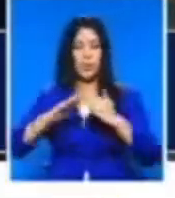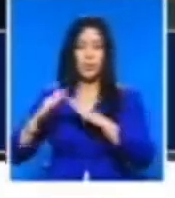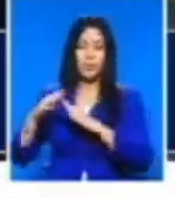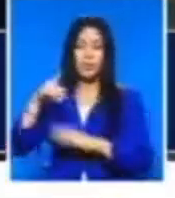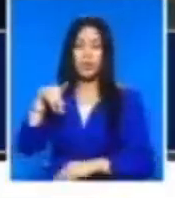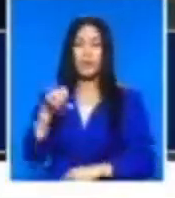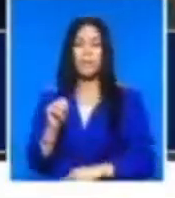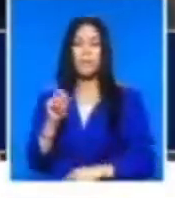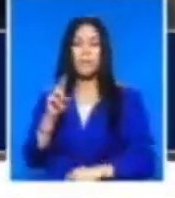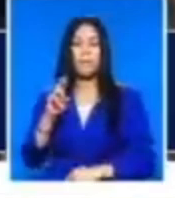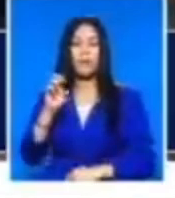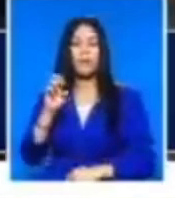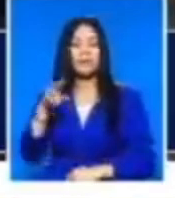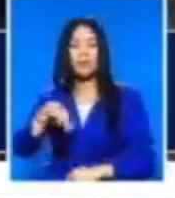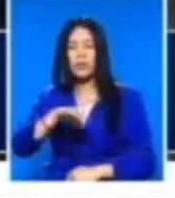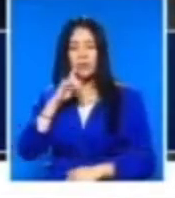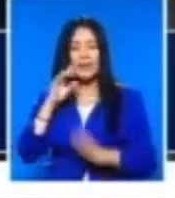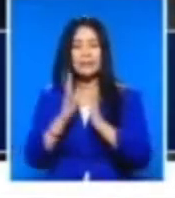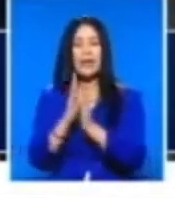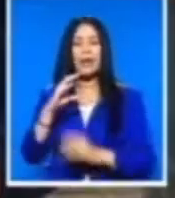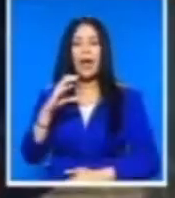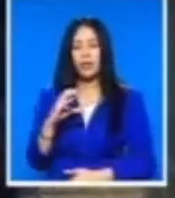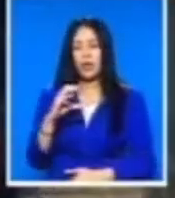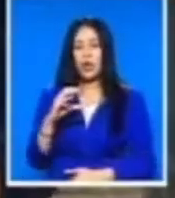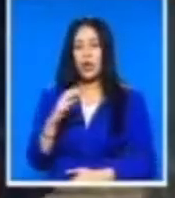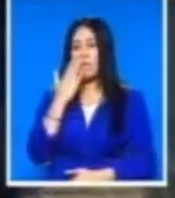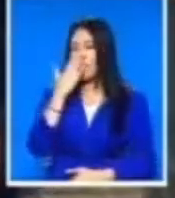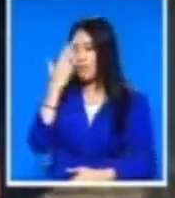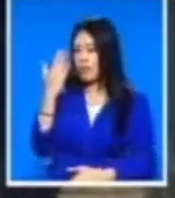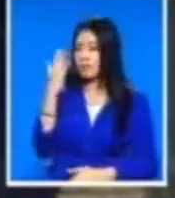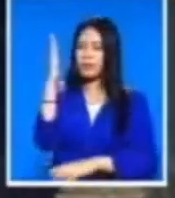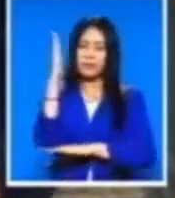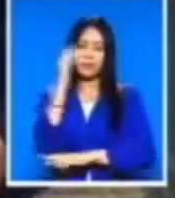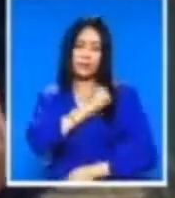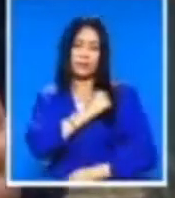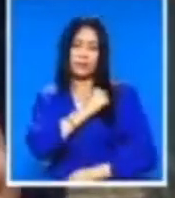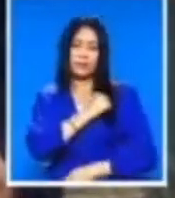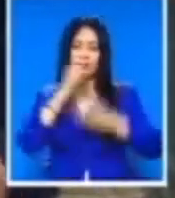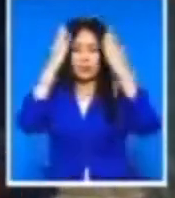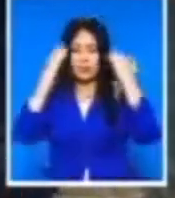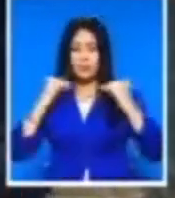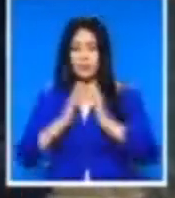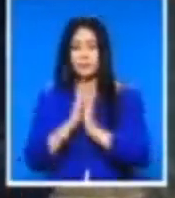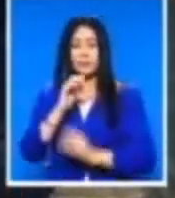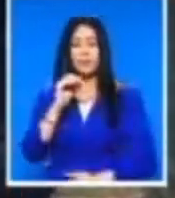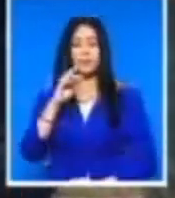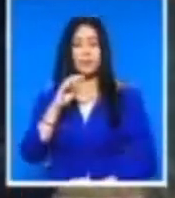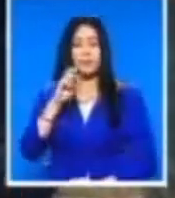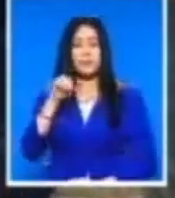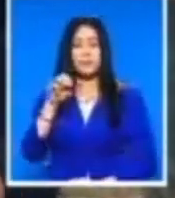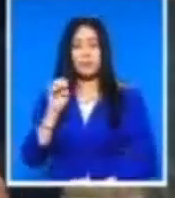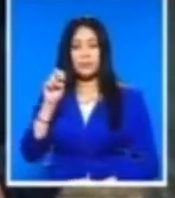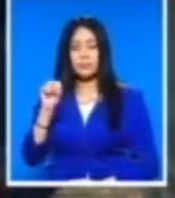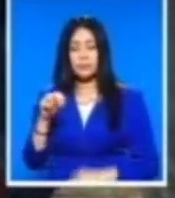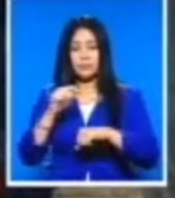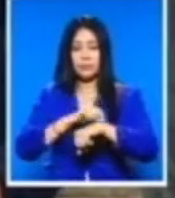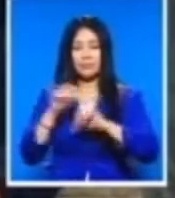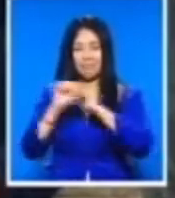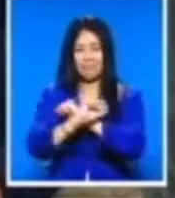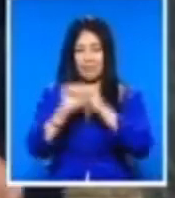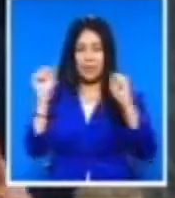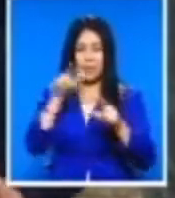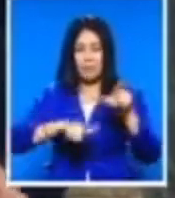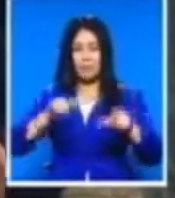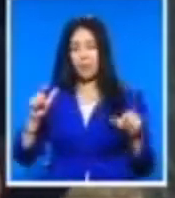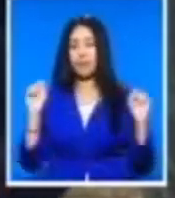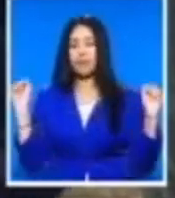Potrero de San Carlos, al frente de la Capilla Virgen del Carmen. Desde temprano se encuentran los devotos celebrando la